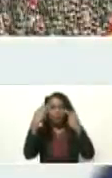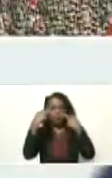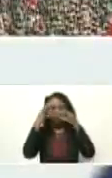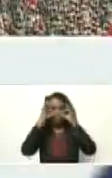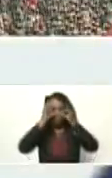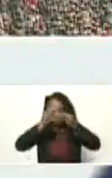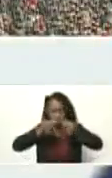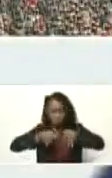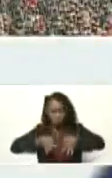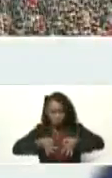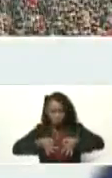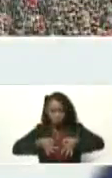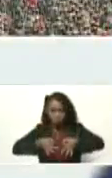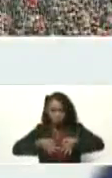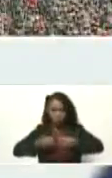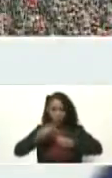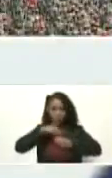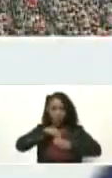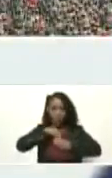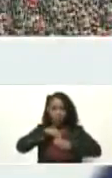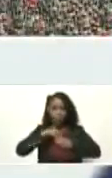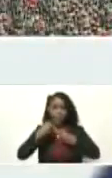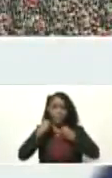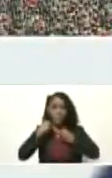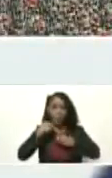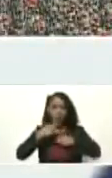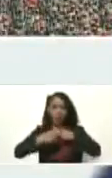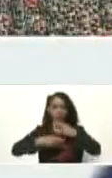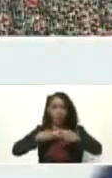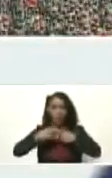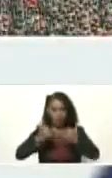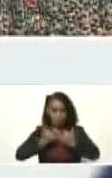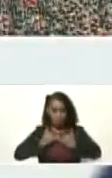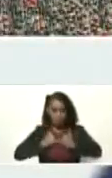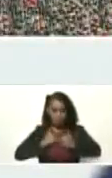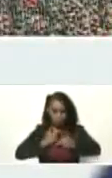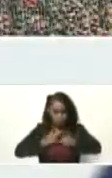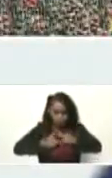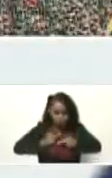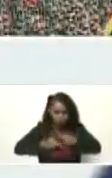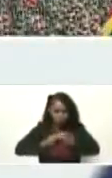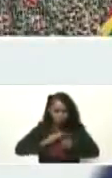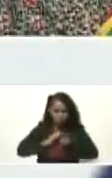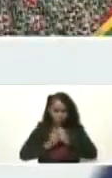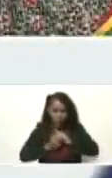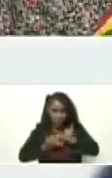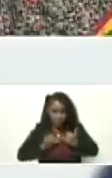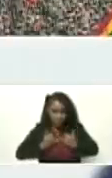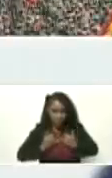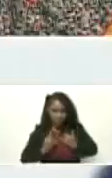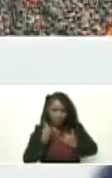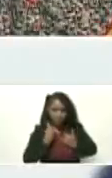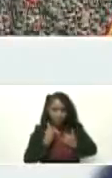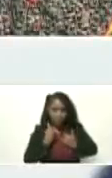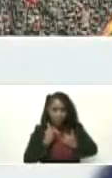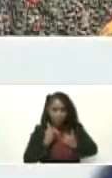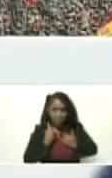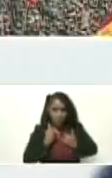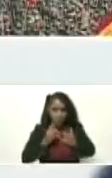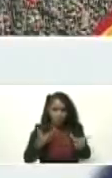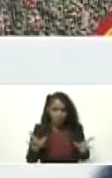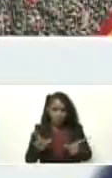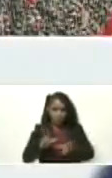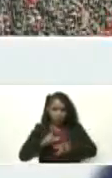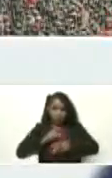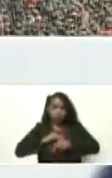adentro, para revolucionarse, para cambiarse, para adaptarse a los